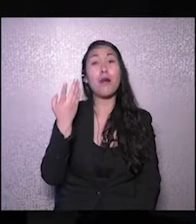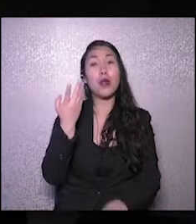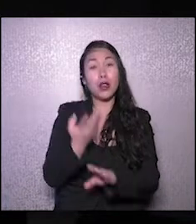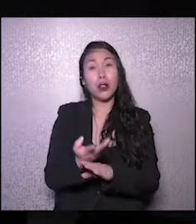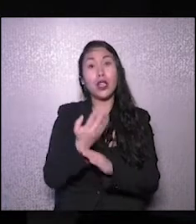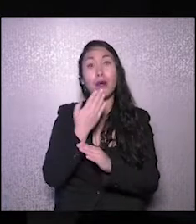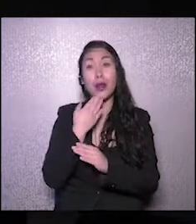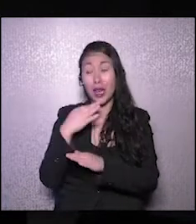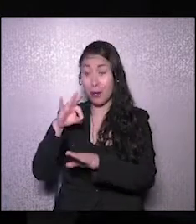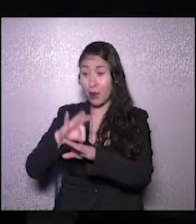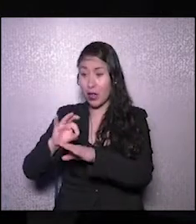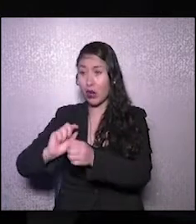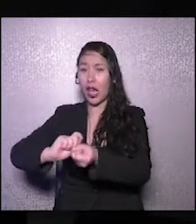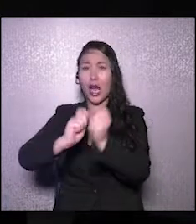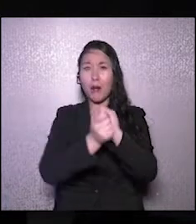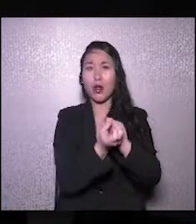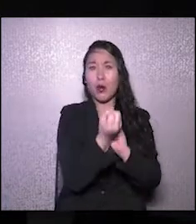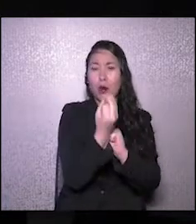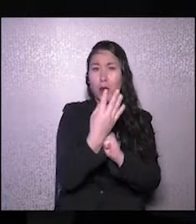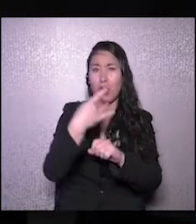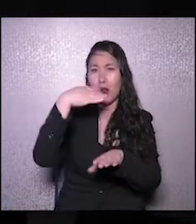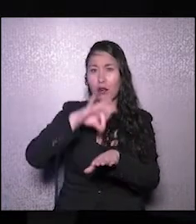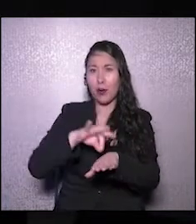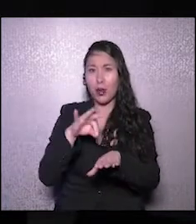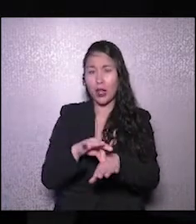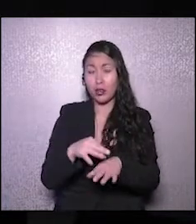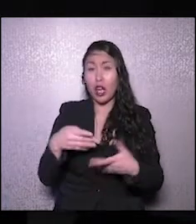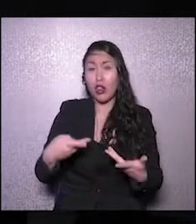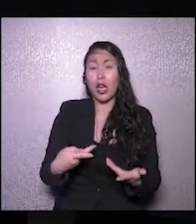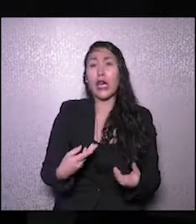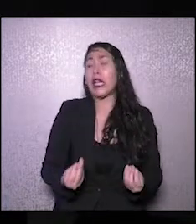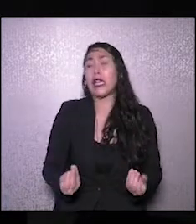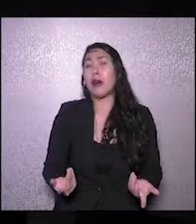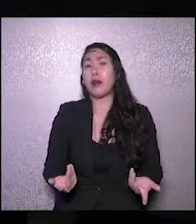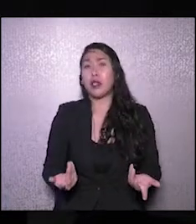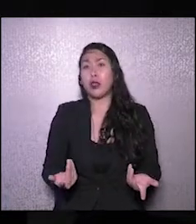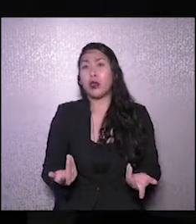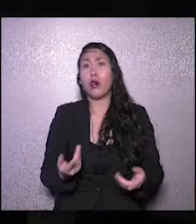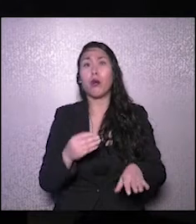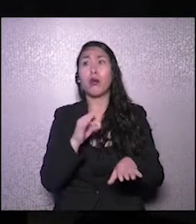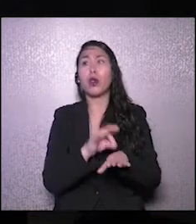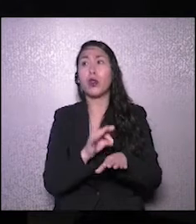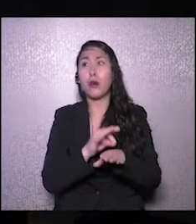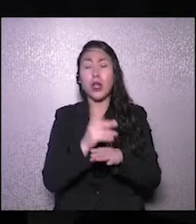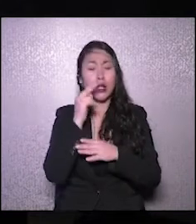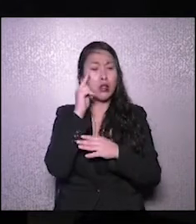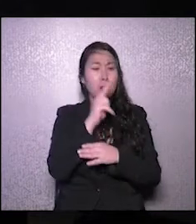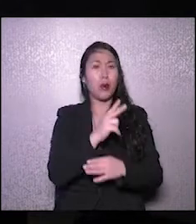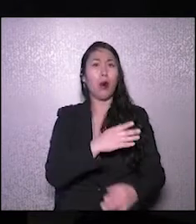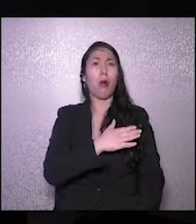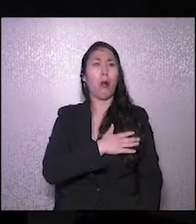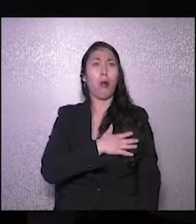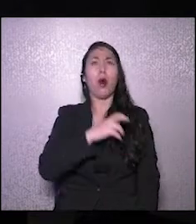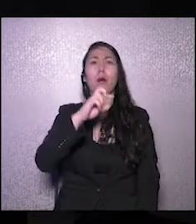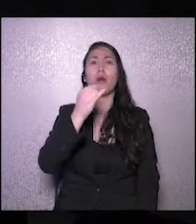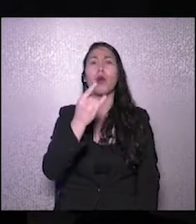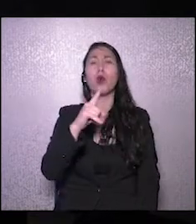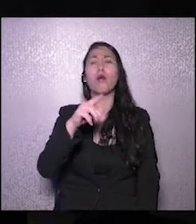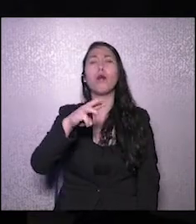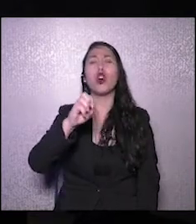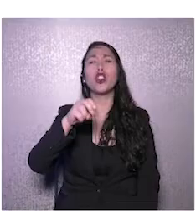que hagan la labor de codificación. ¿Qué es lo que estaba pasando? Un médico quiere diagnosticar neumonía basal derecha, no lo encuentra, termina